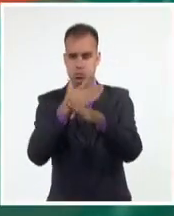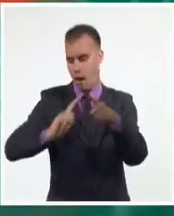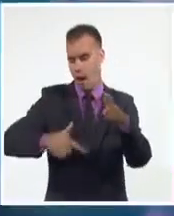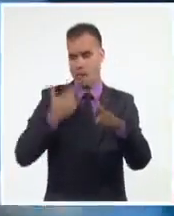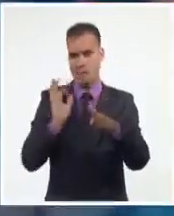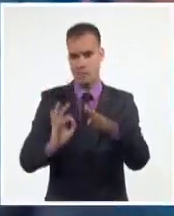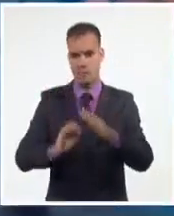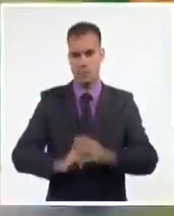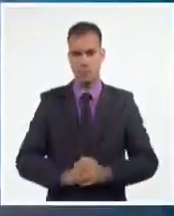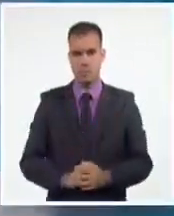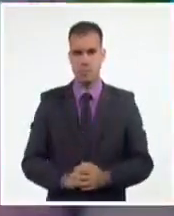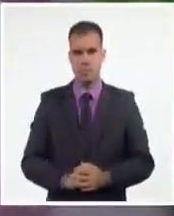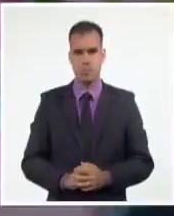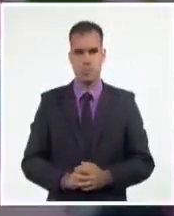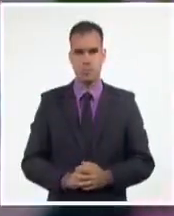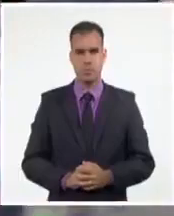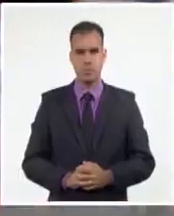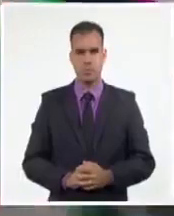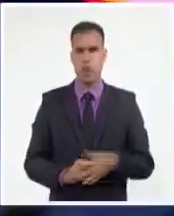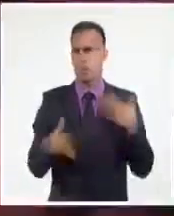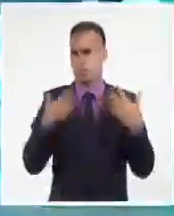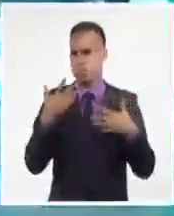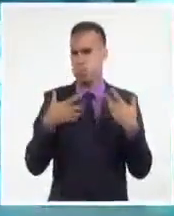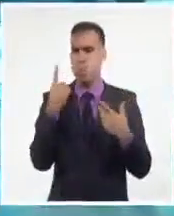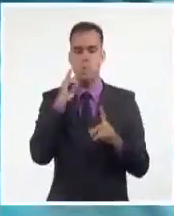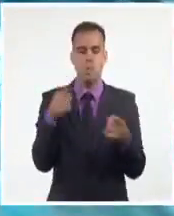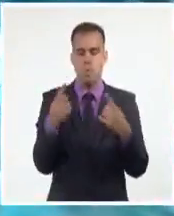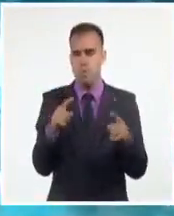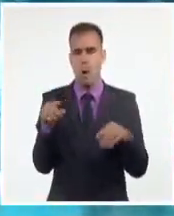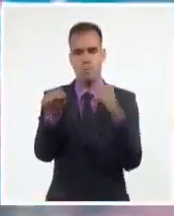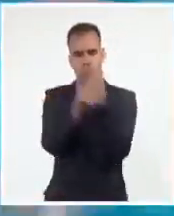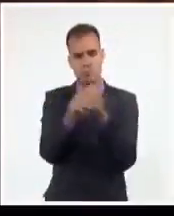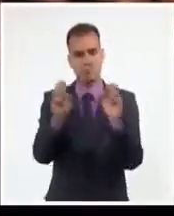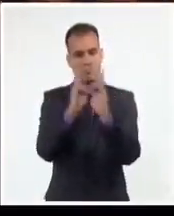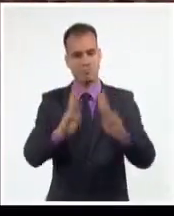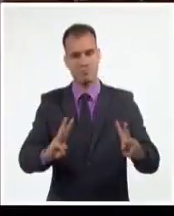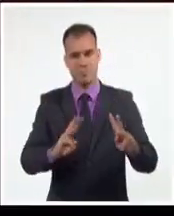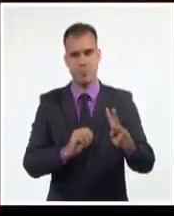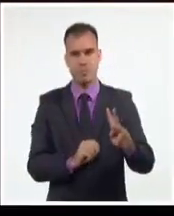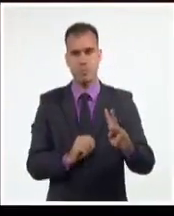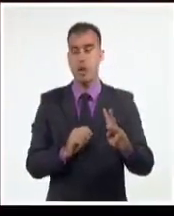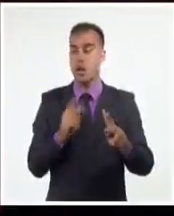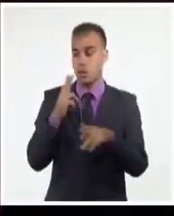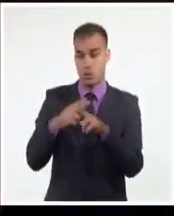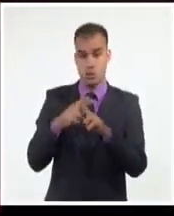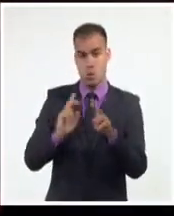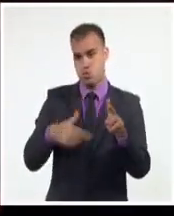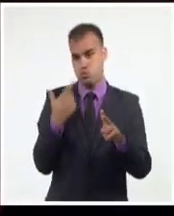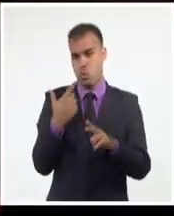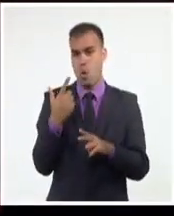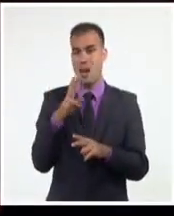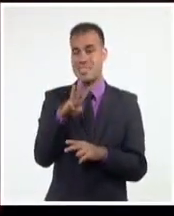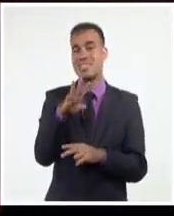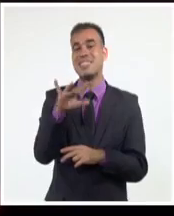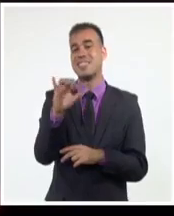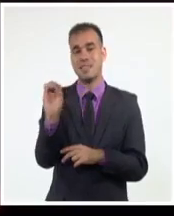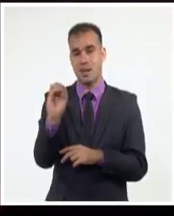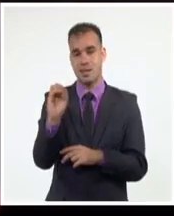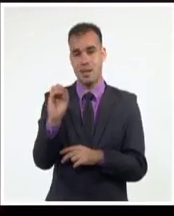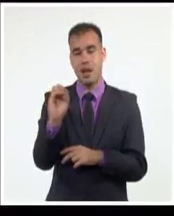artística. Más allá de una celebración musical virtual, Culturas 360 grados es una iniciativa global que